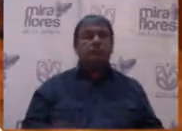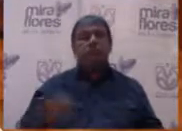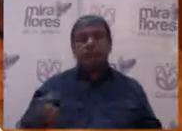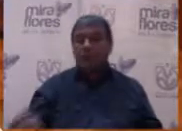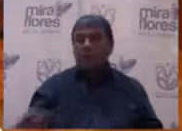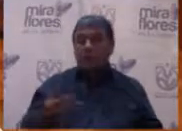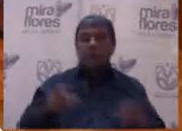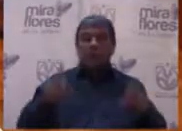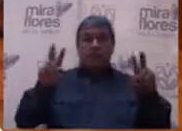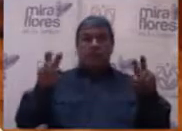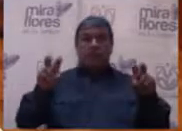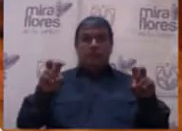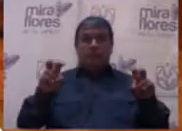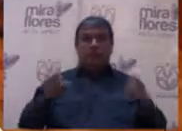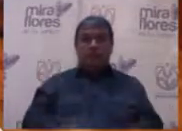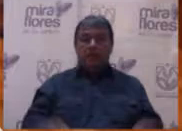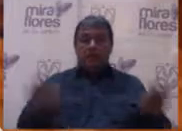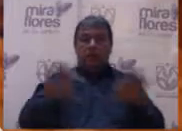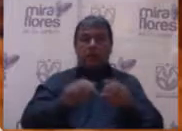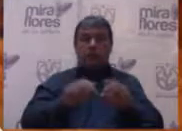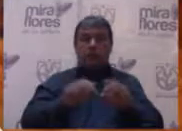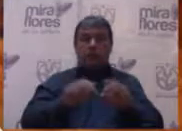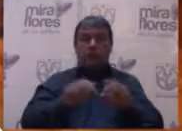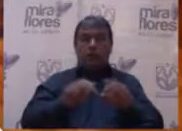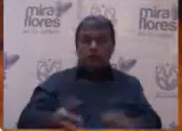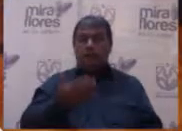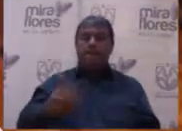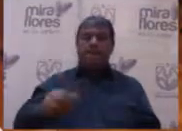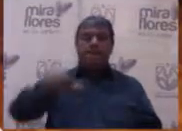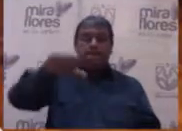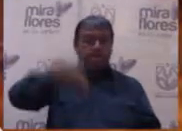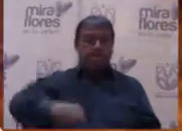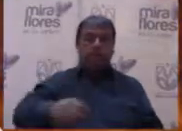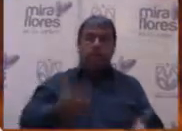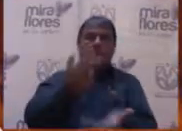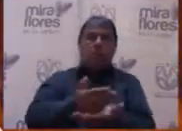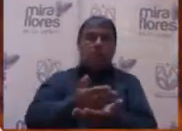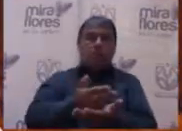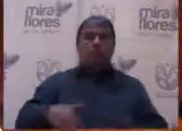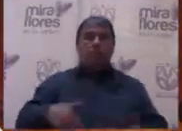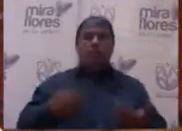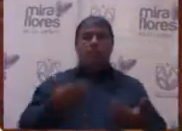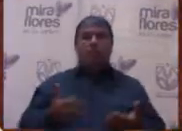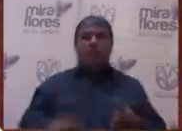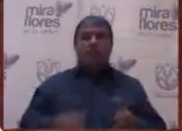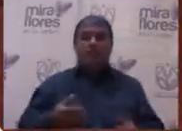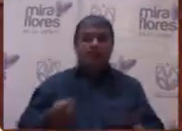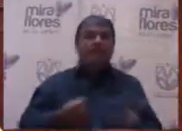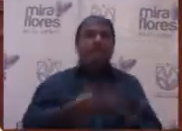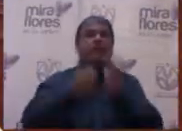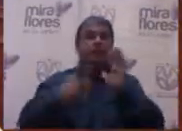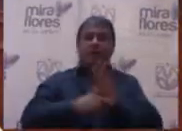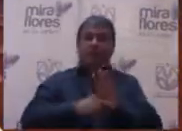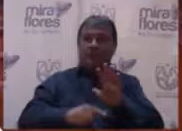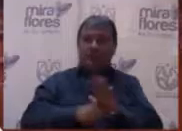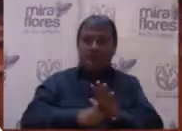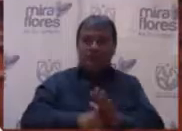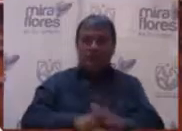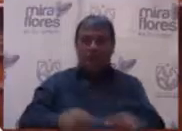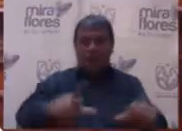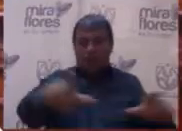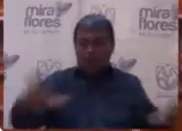usted ha mencionado un tema que es importantísimo. Una persona mal estacionada no puede generar un impacto negativo en un